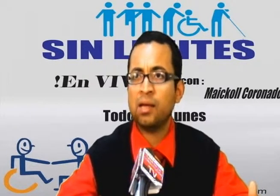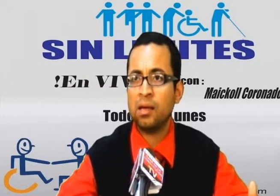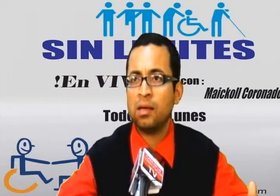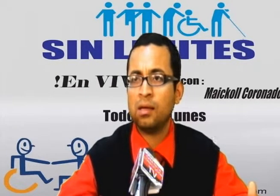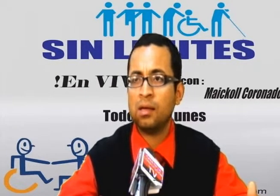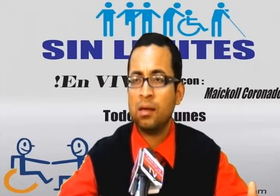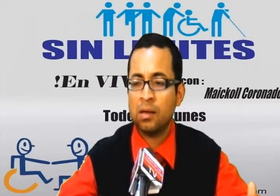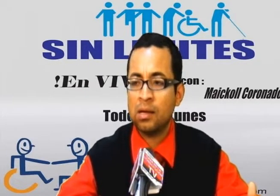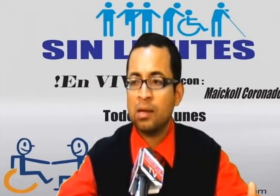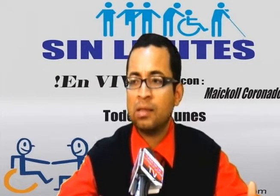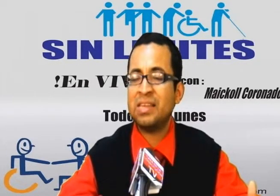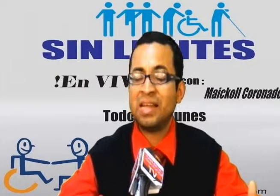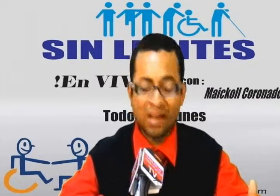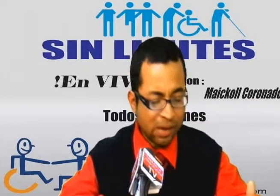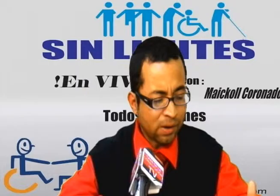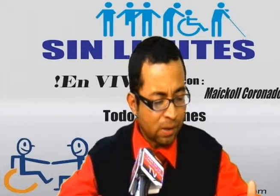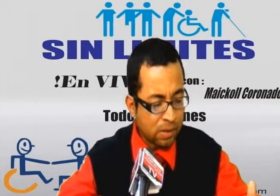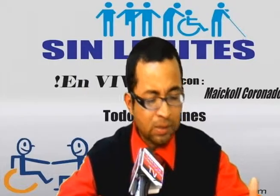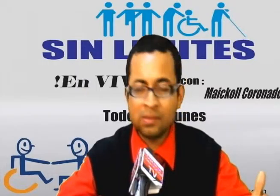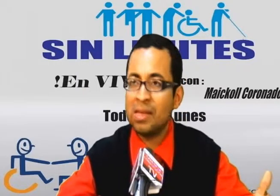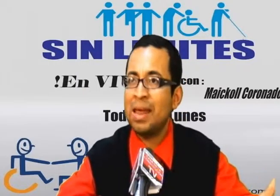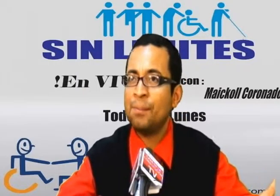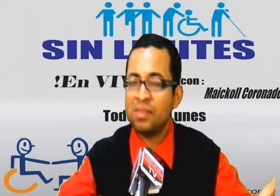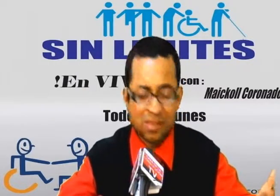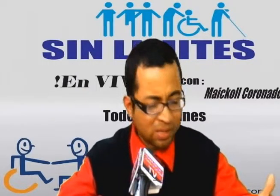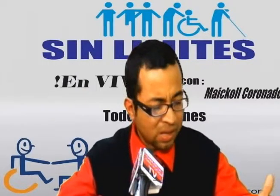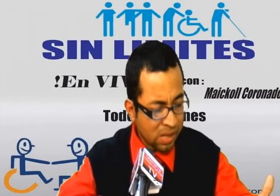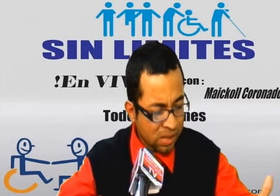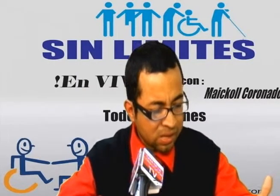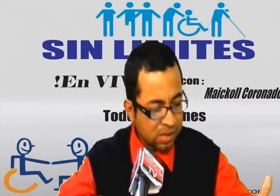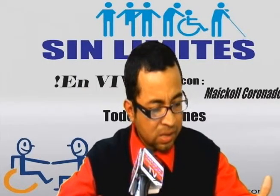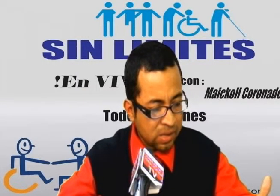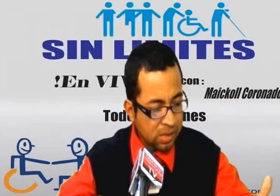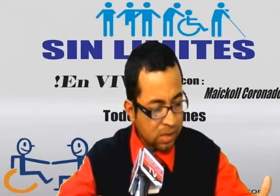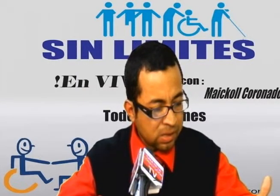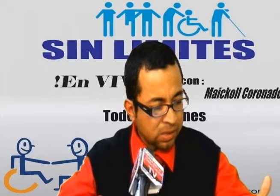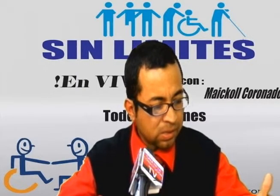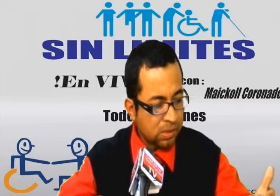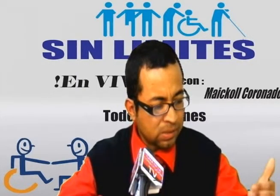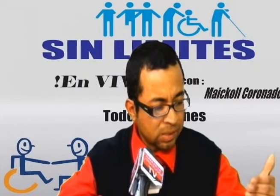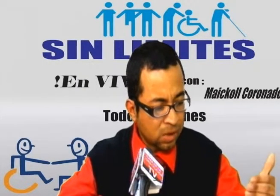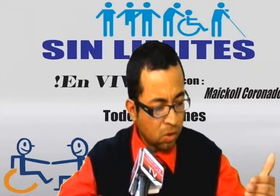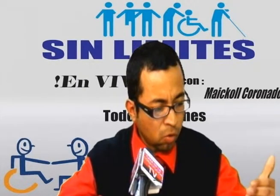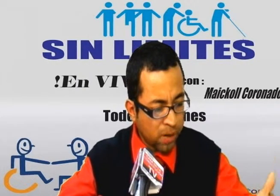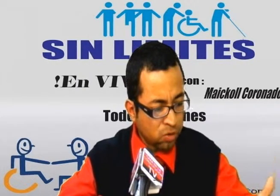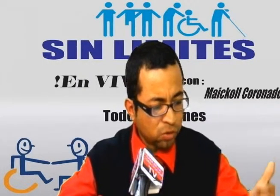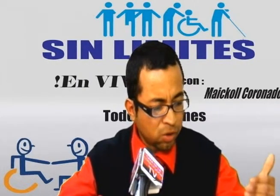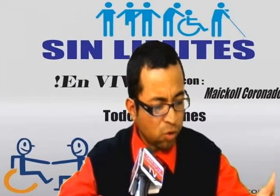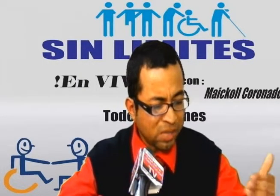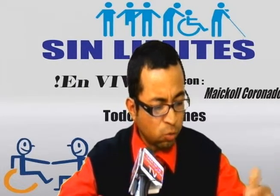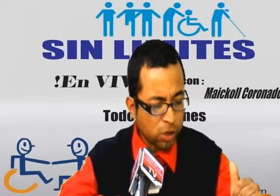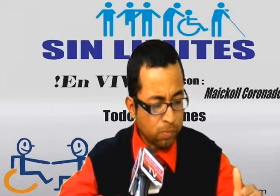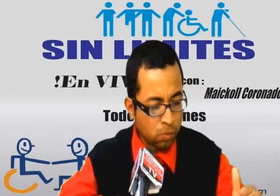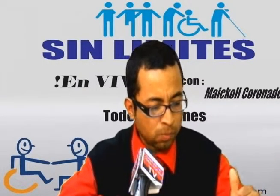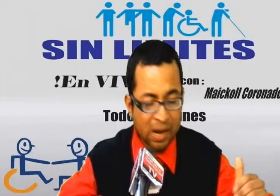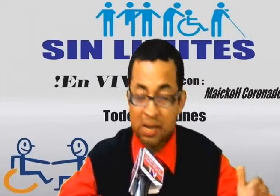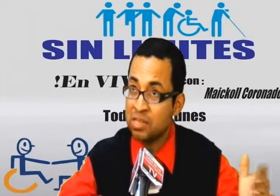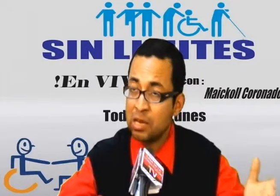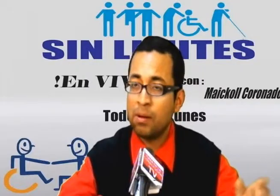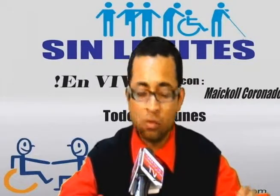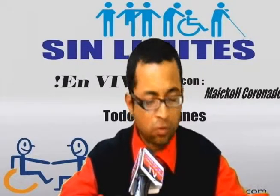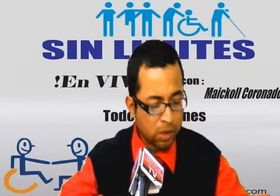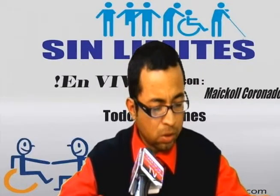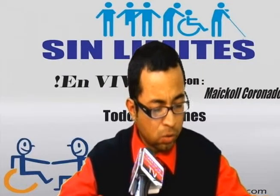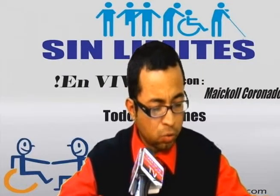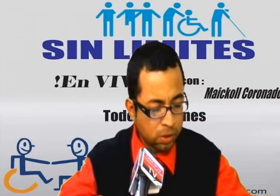hay que destacar, de la ministra de Comercio Exterior y Turismo, Magaly